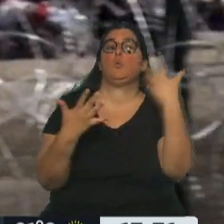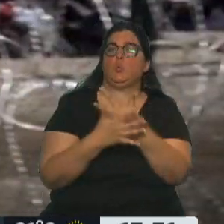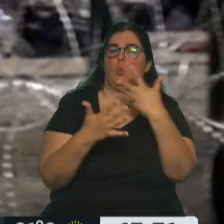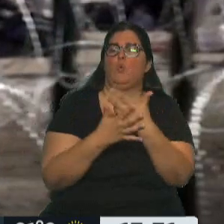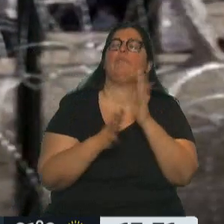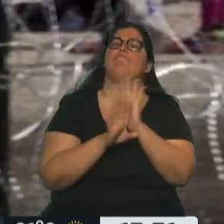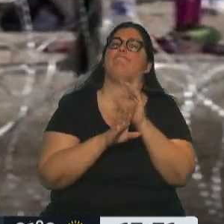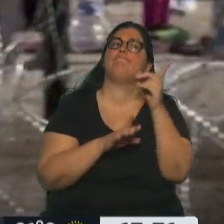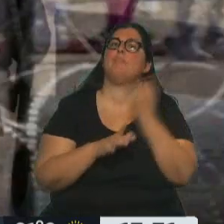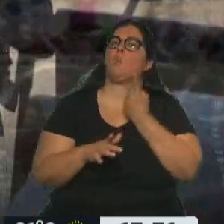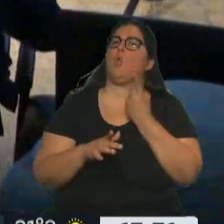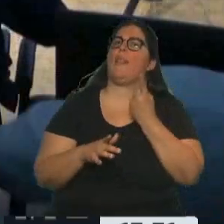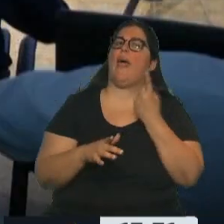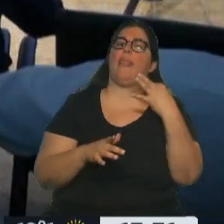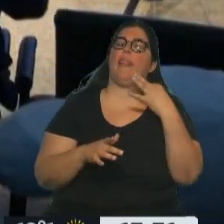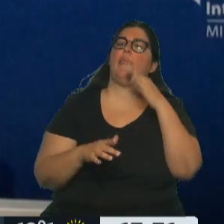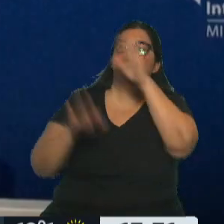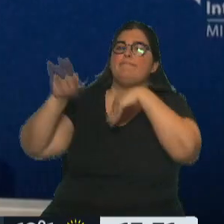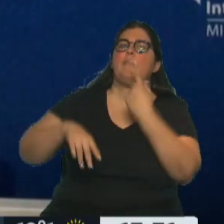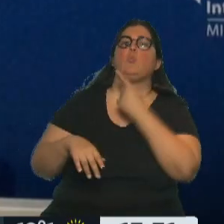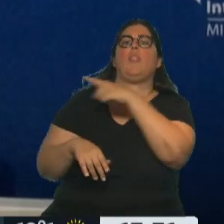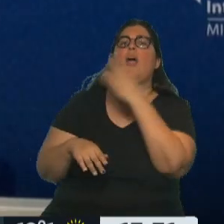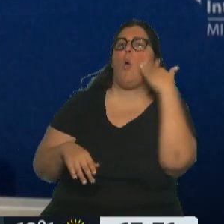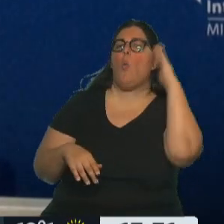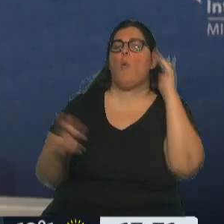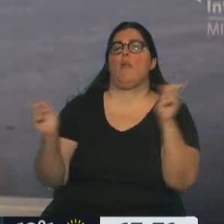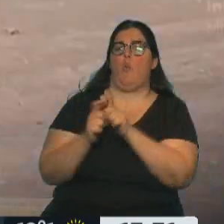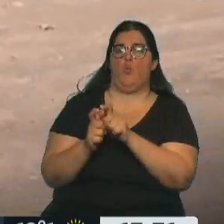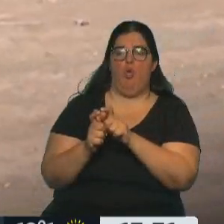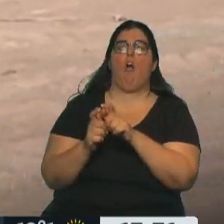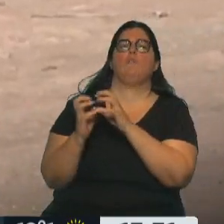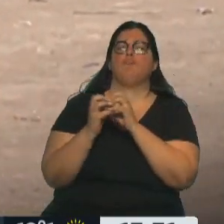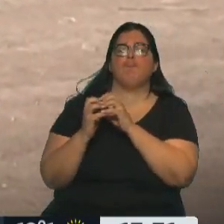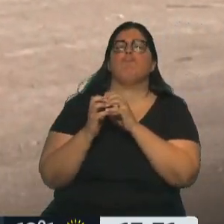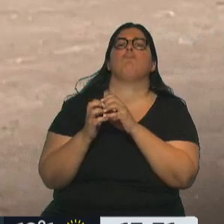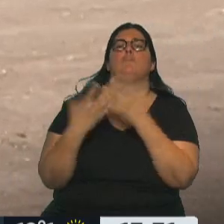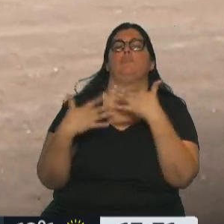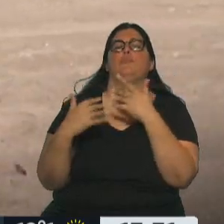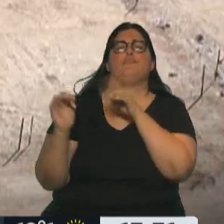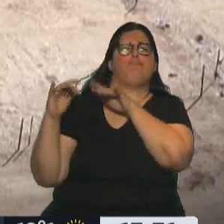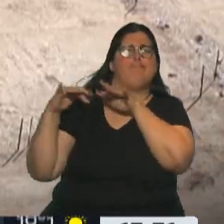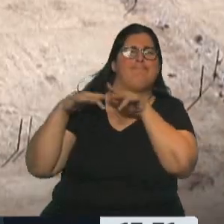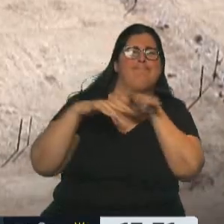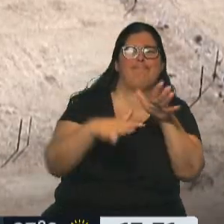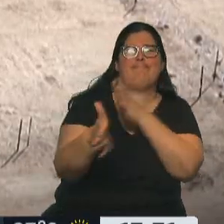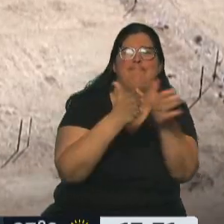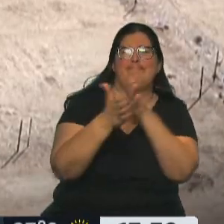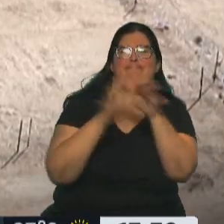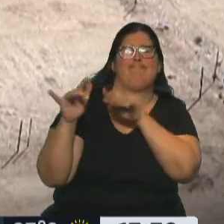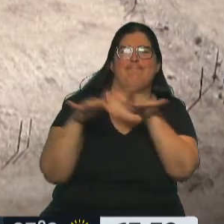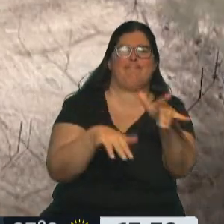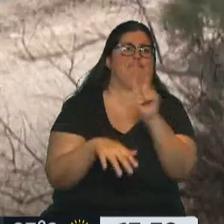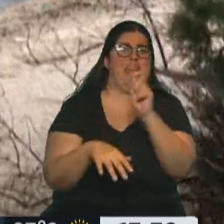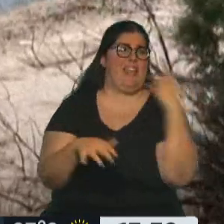sus autoridades a reunirse con funcionarios de Cuba que esta semana discutieron sobre el desplazamiento masivo de cubanos que se acentuó en los